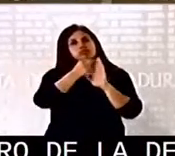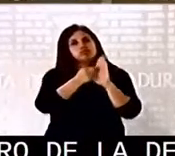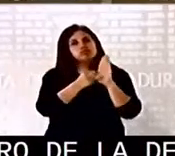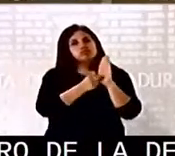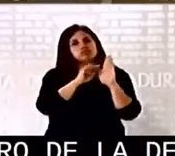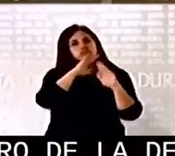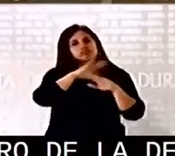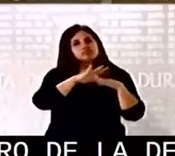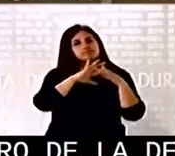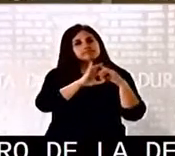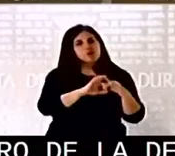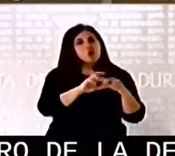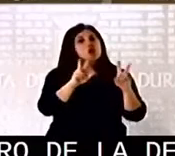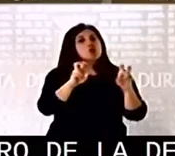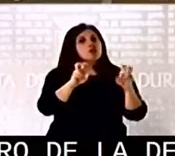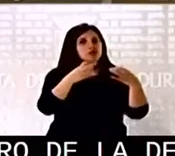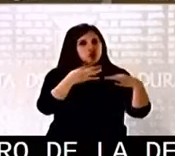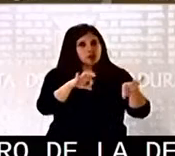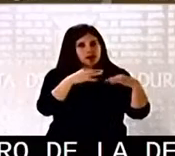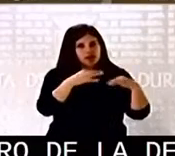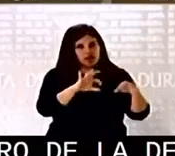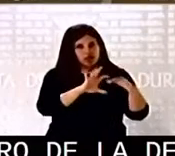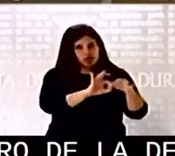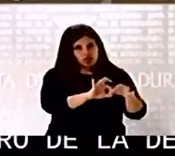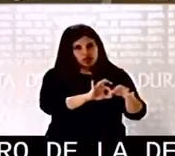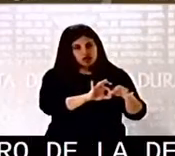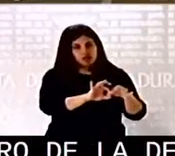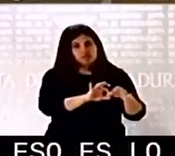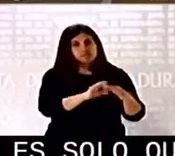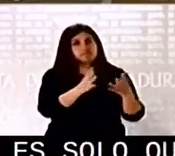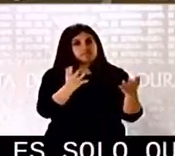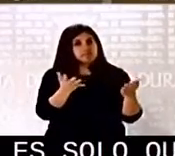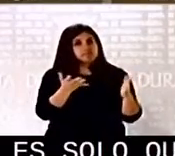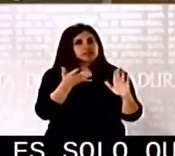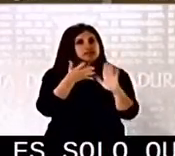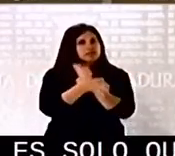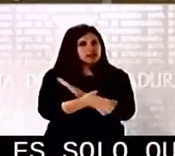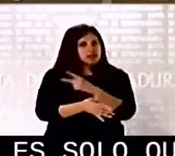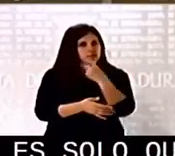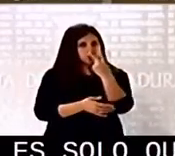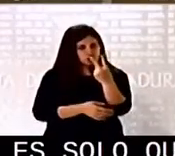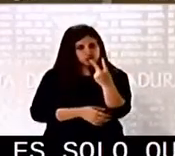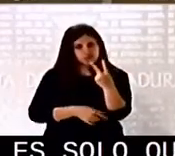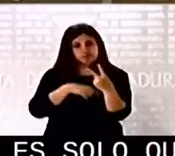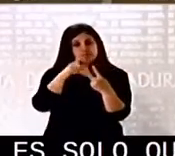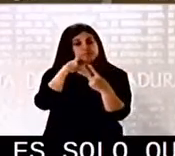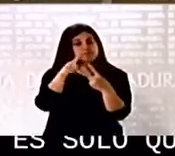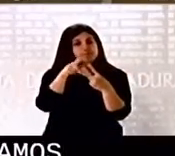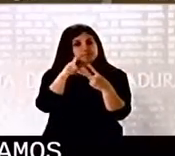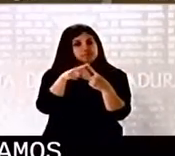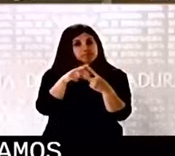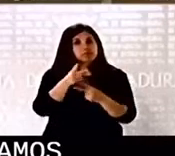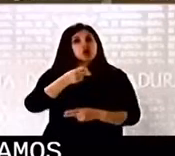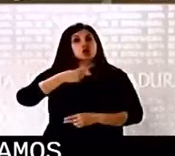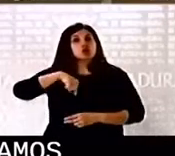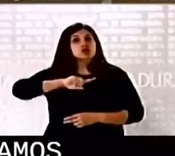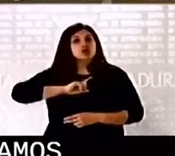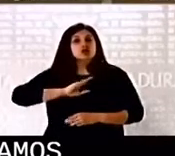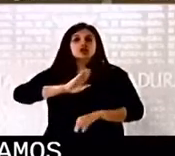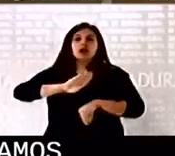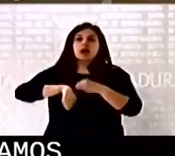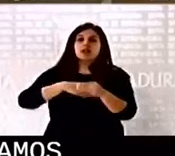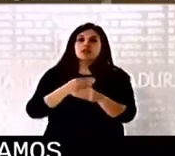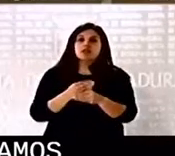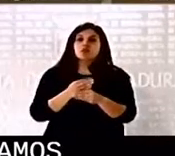con lo cual eso lo que significa son dos cosas. Primero, que estamos diagnosticando con el número